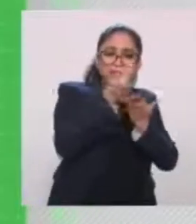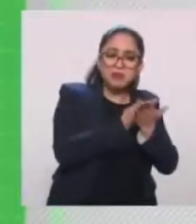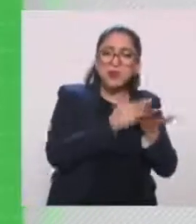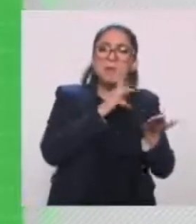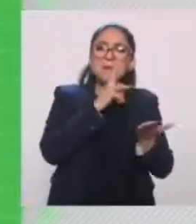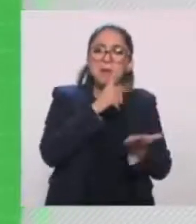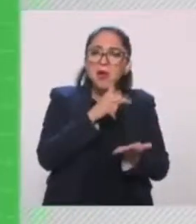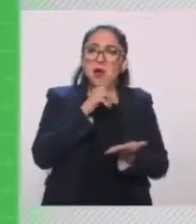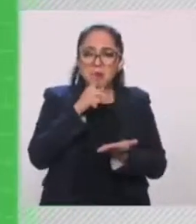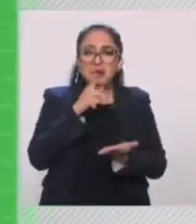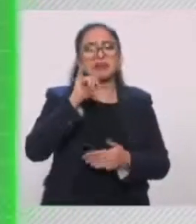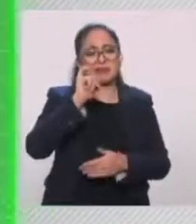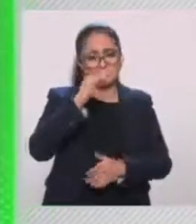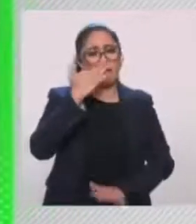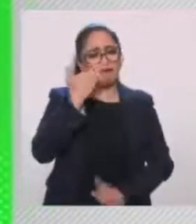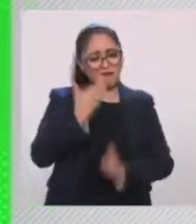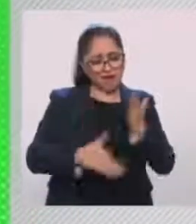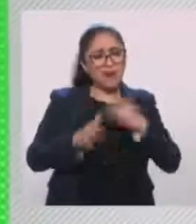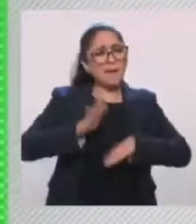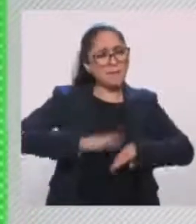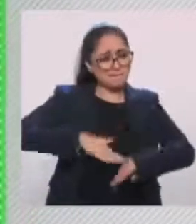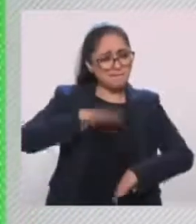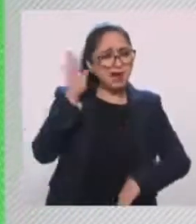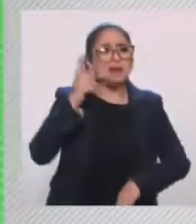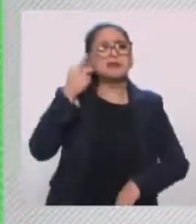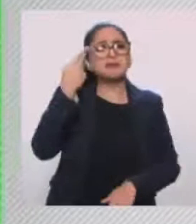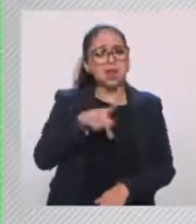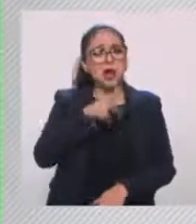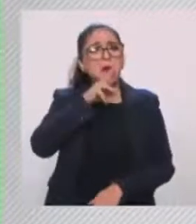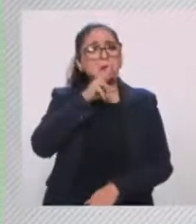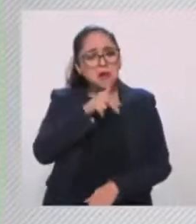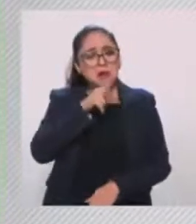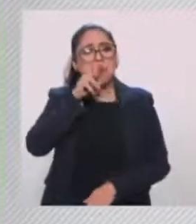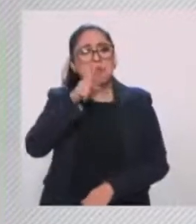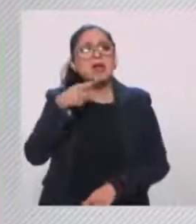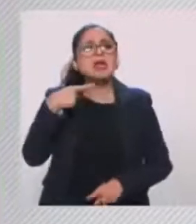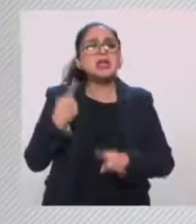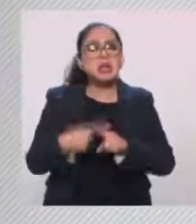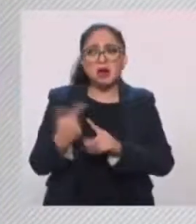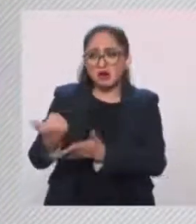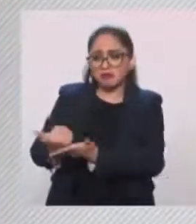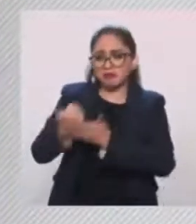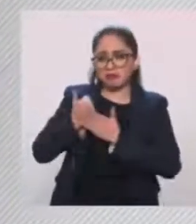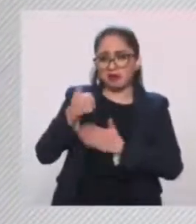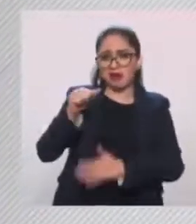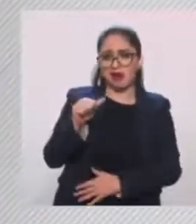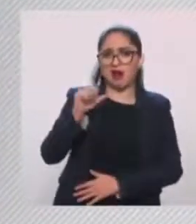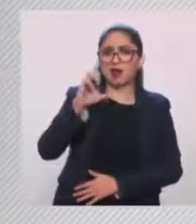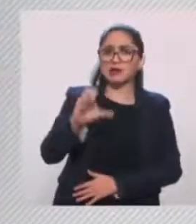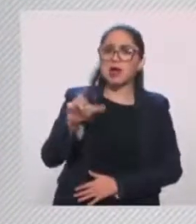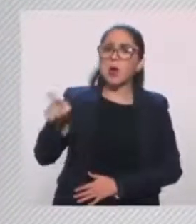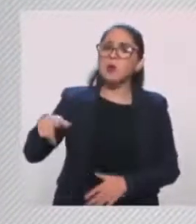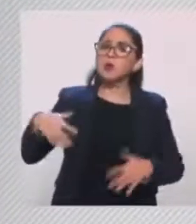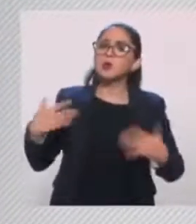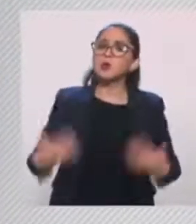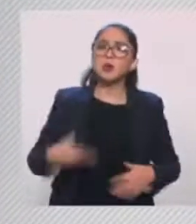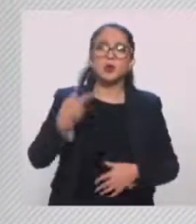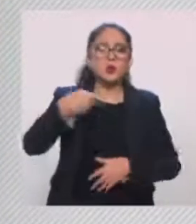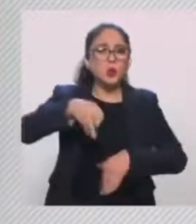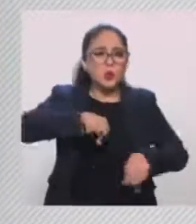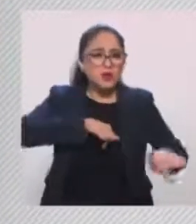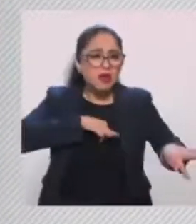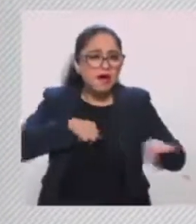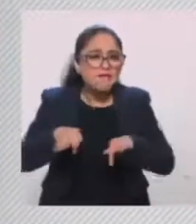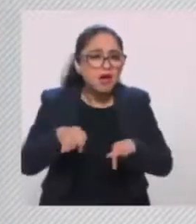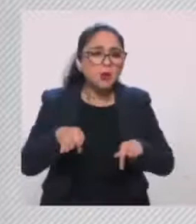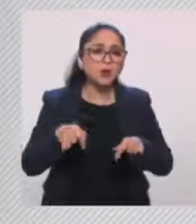han mejorado, ha sido de la mano con la participación de la sociedad civil. La sociedad civil ha sido fundamental para